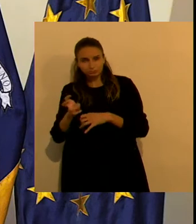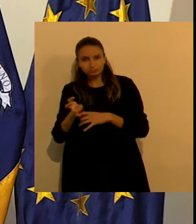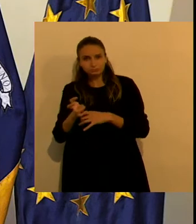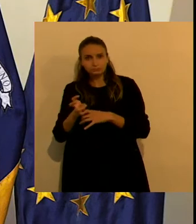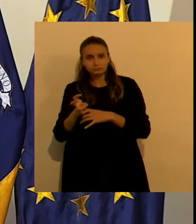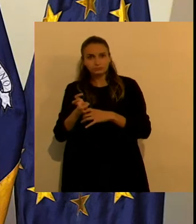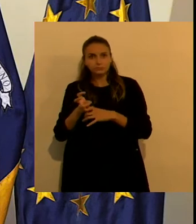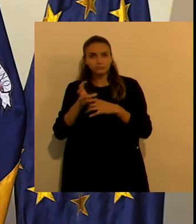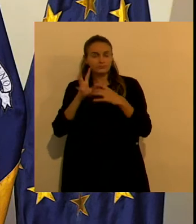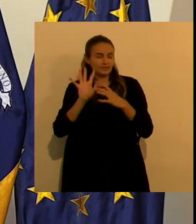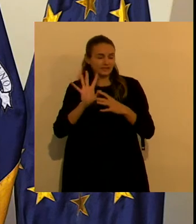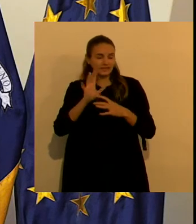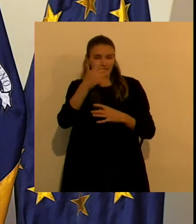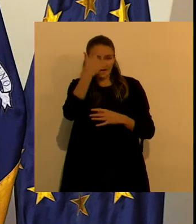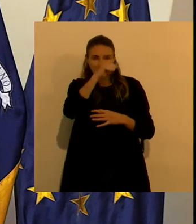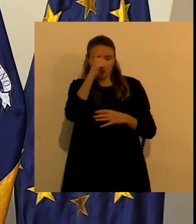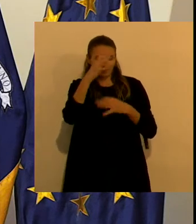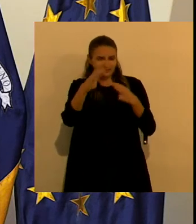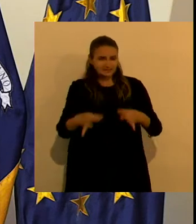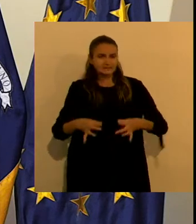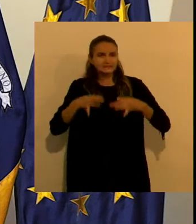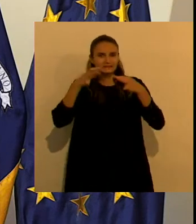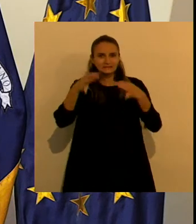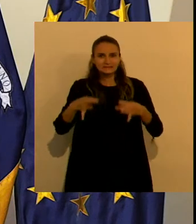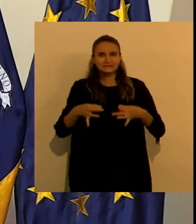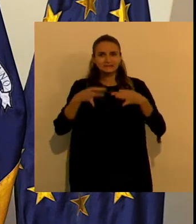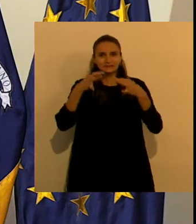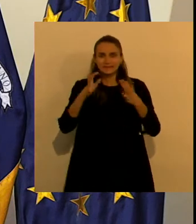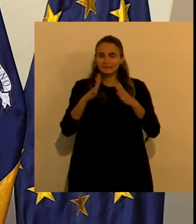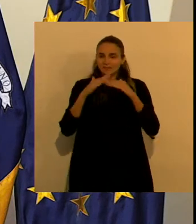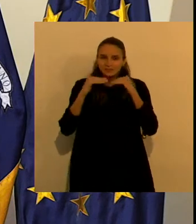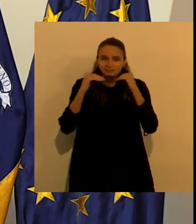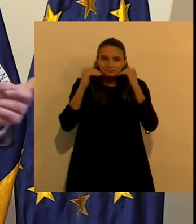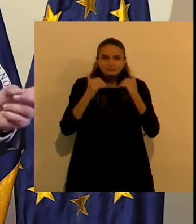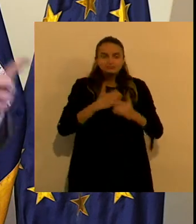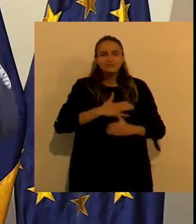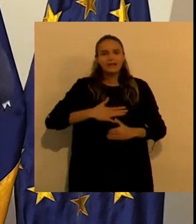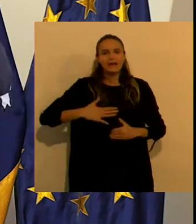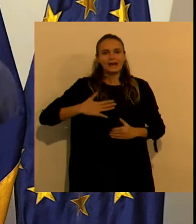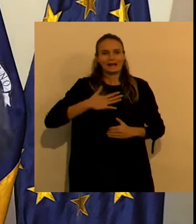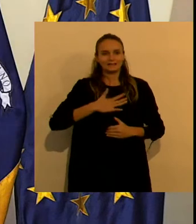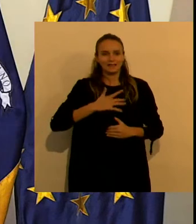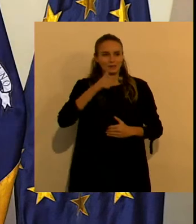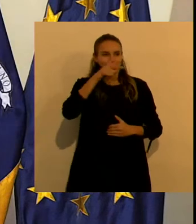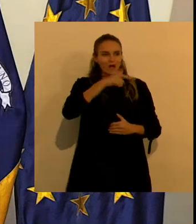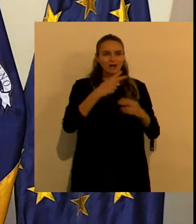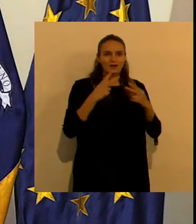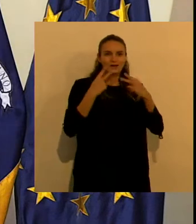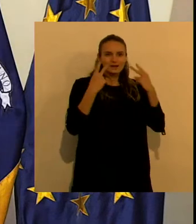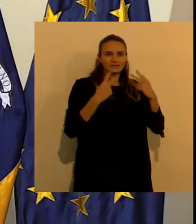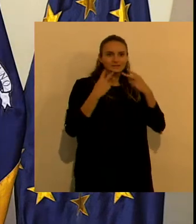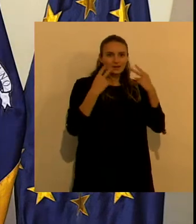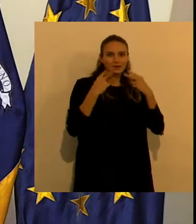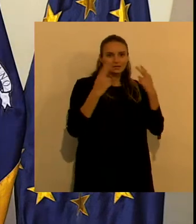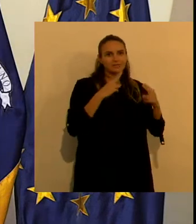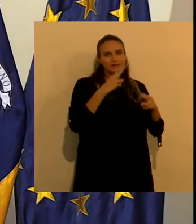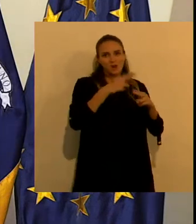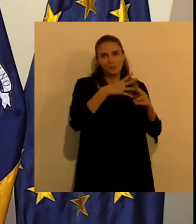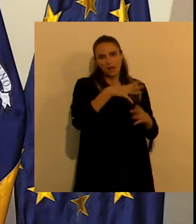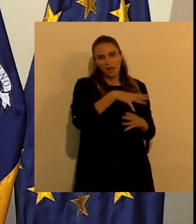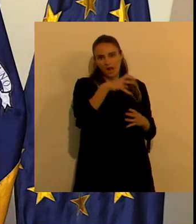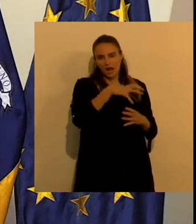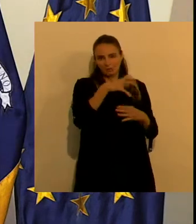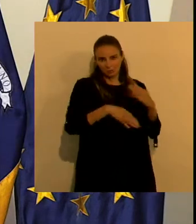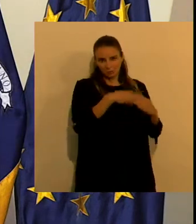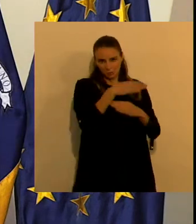Siempre salió encantado. A él no lo llevamos a comer a Casabollo, lo llevamos a comer al pulpo en la playa. Y con